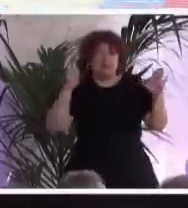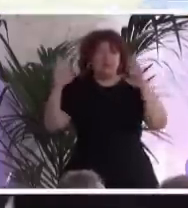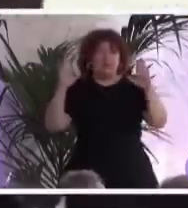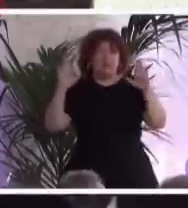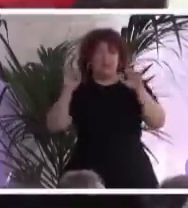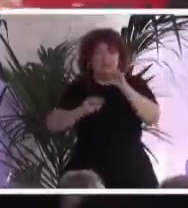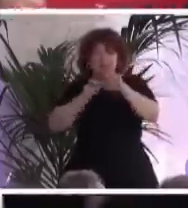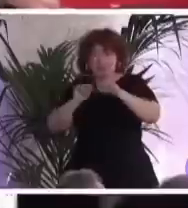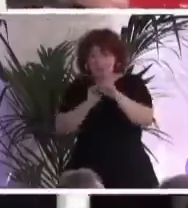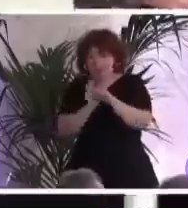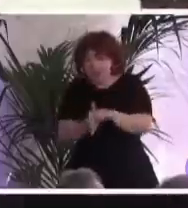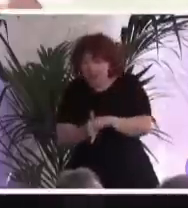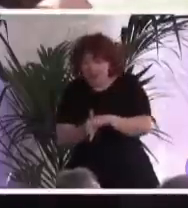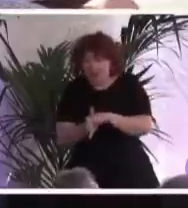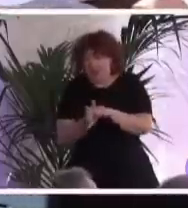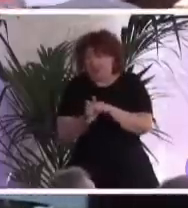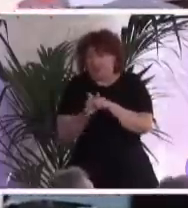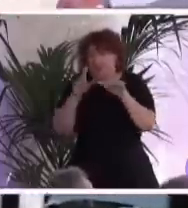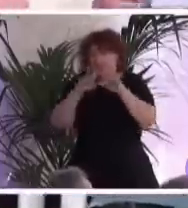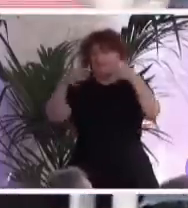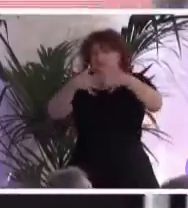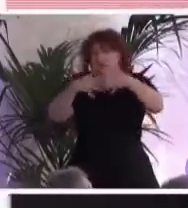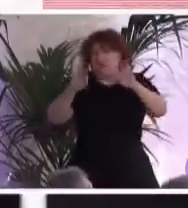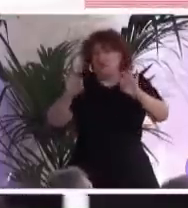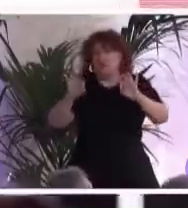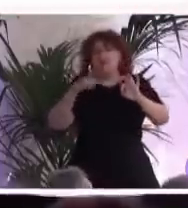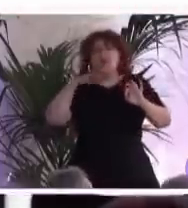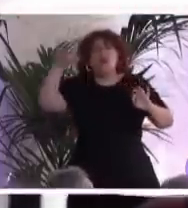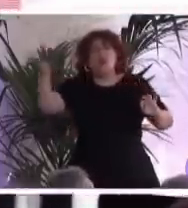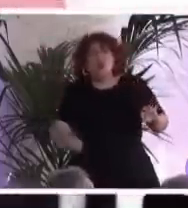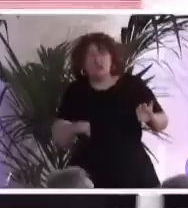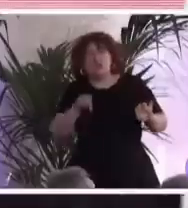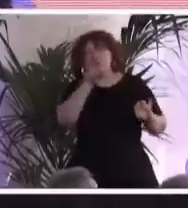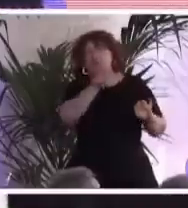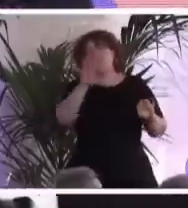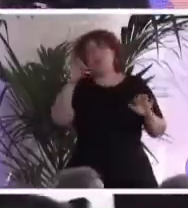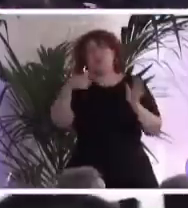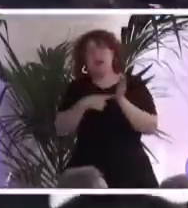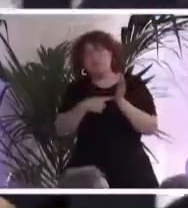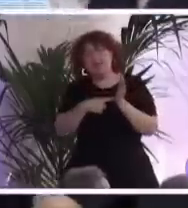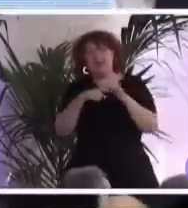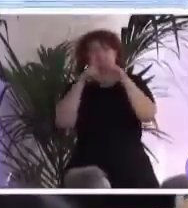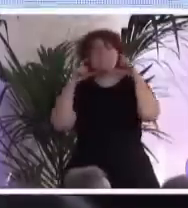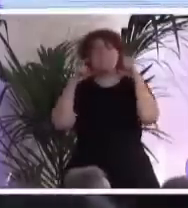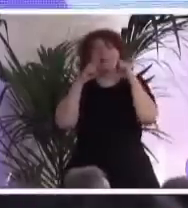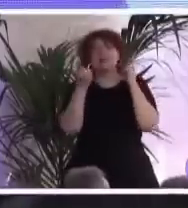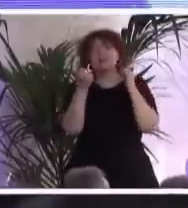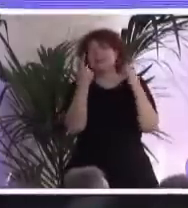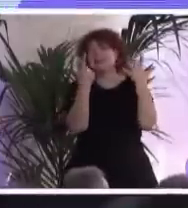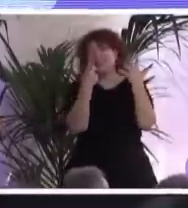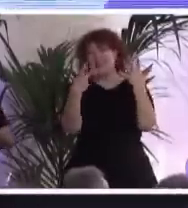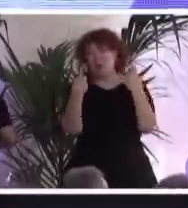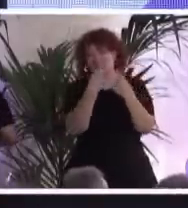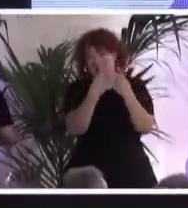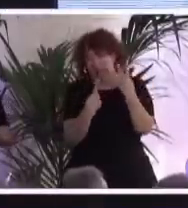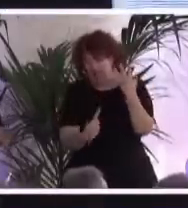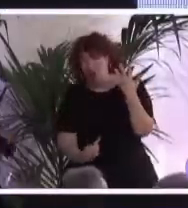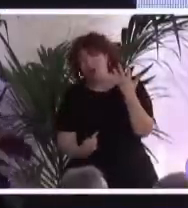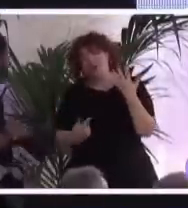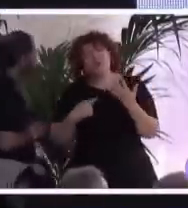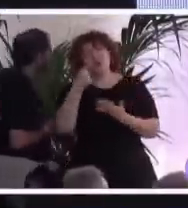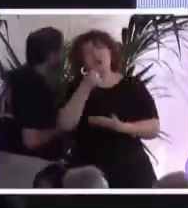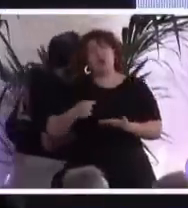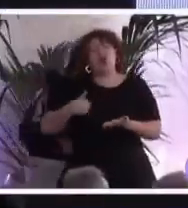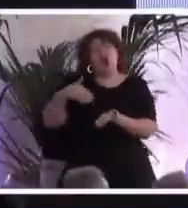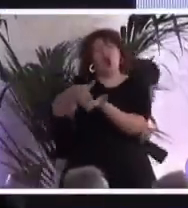pandemia del covid 19 para comprar 250.000 mascarillas a razón de 6 euros la mascarilla y se